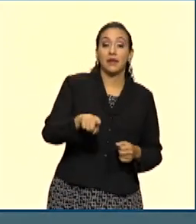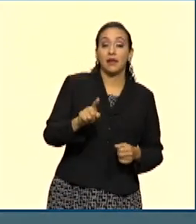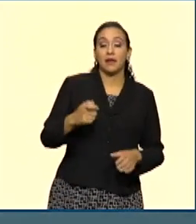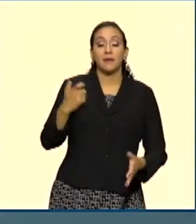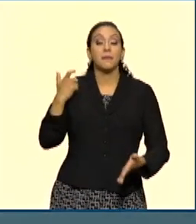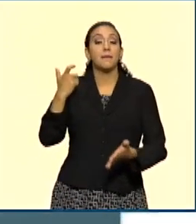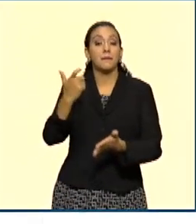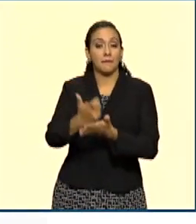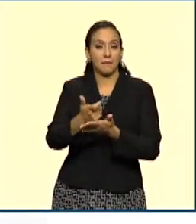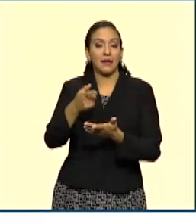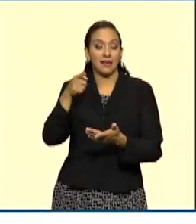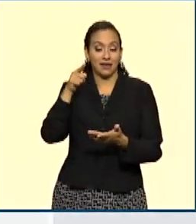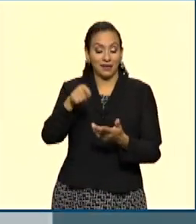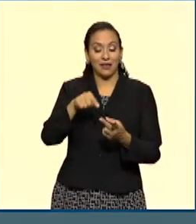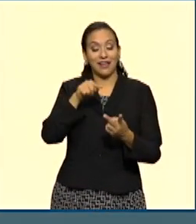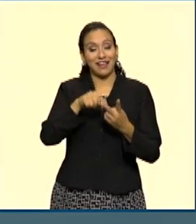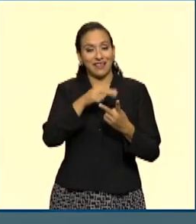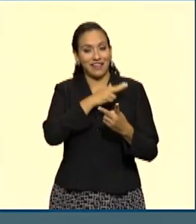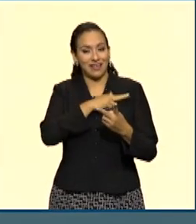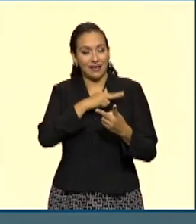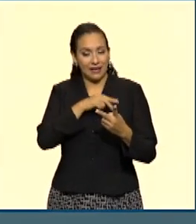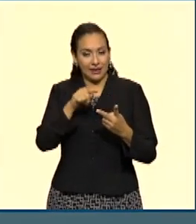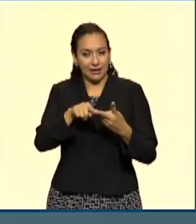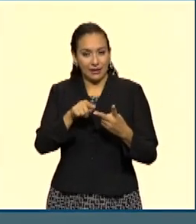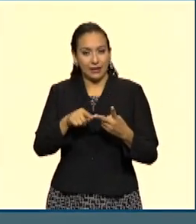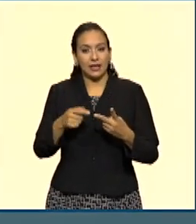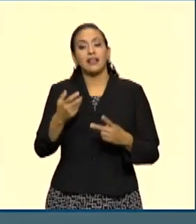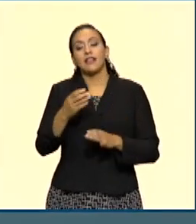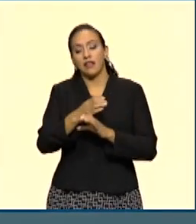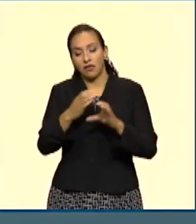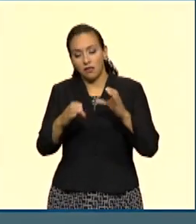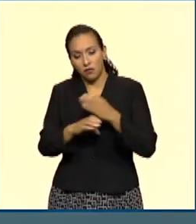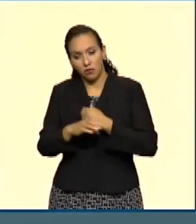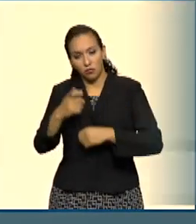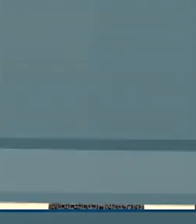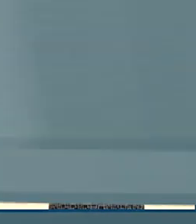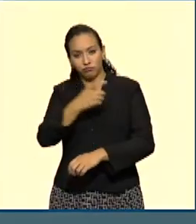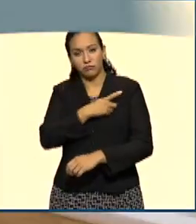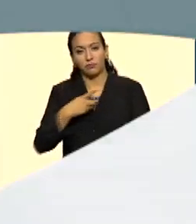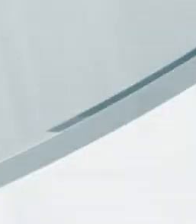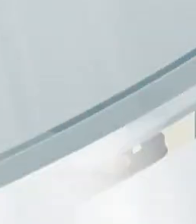de la reparación de los daños materiales.